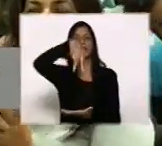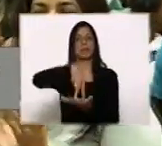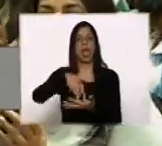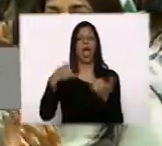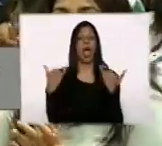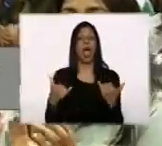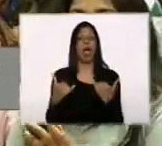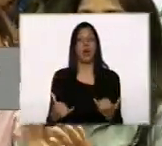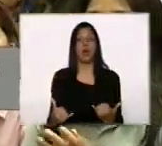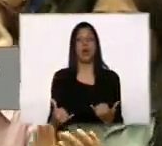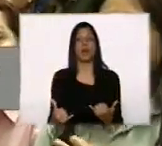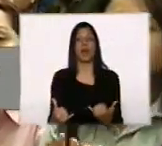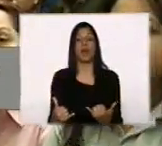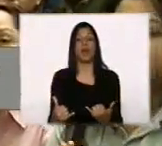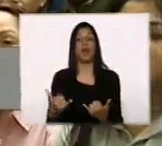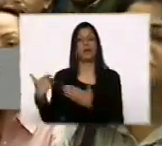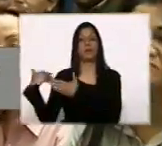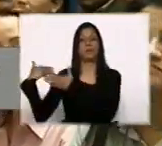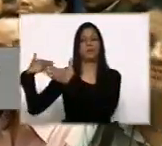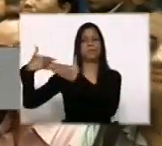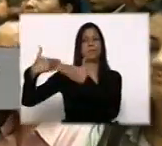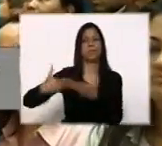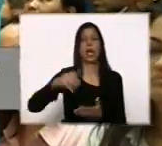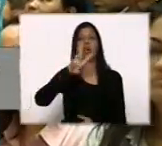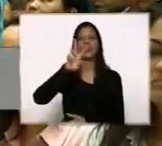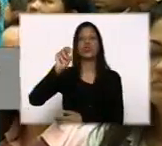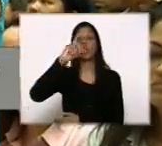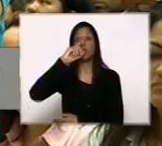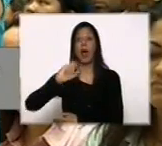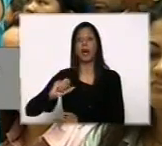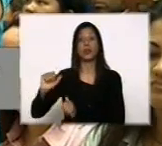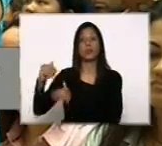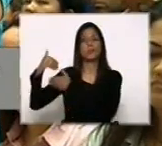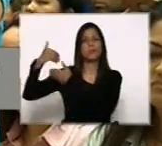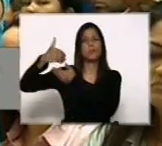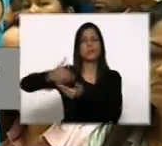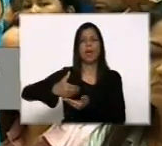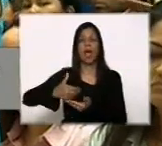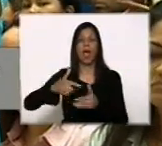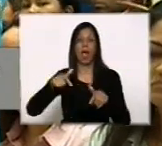Y ahora, después de 200 años,